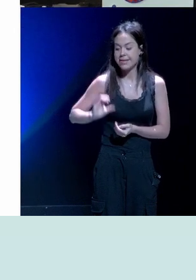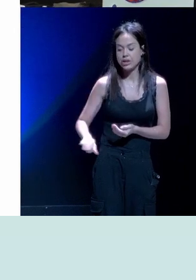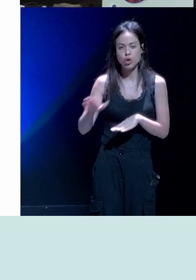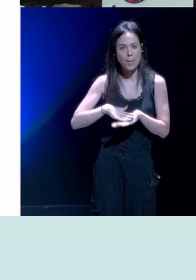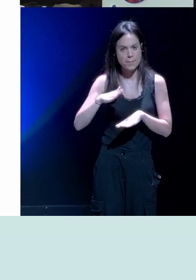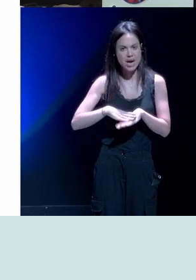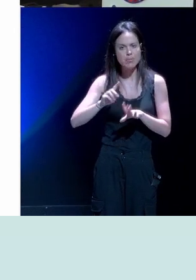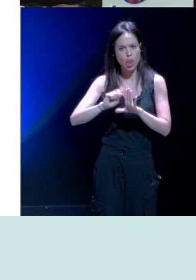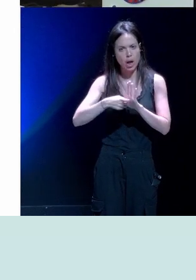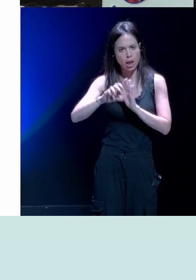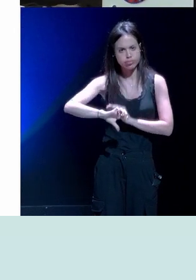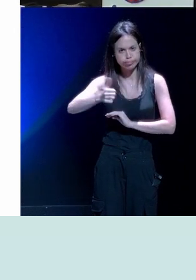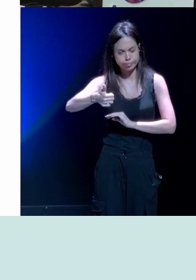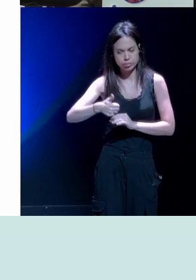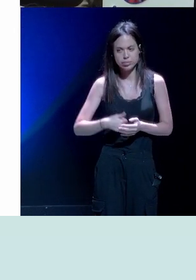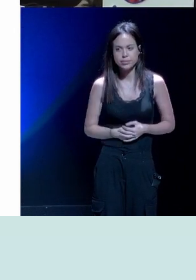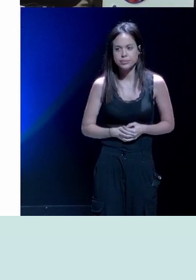Entonces,